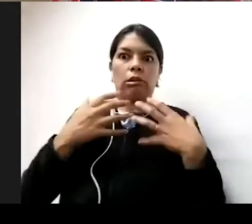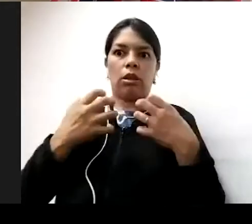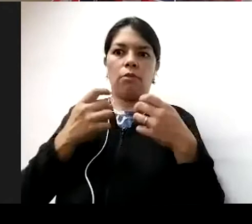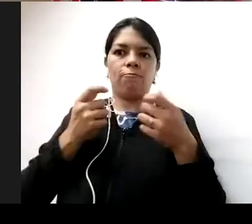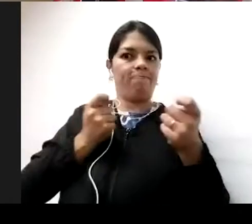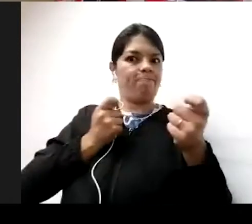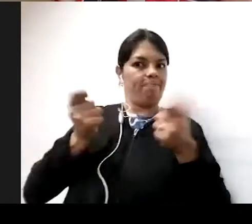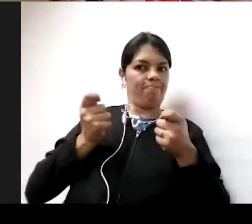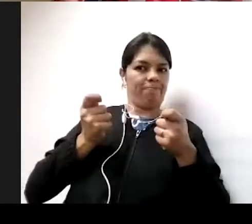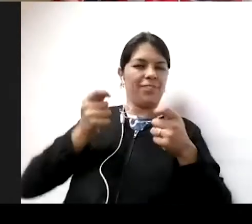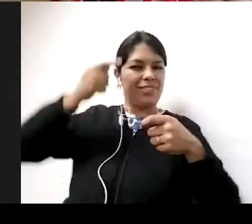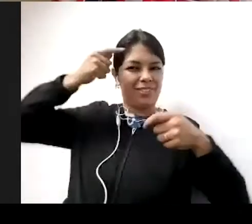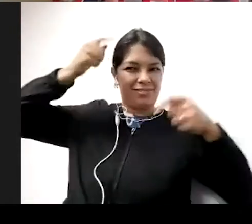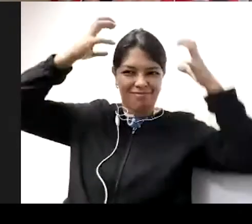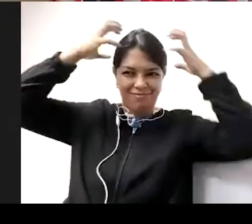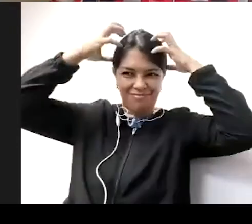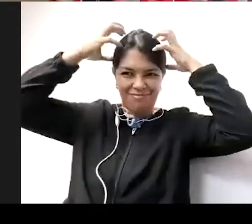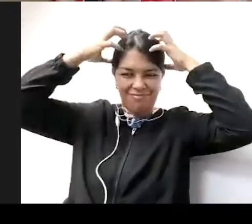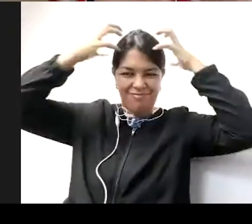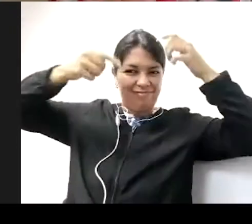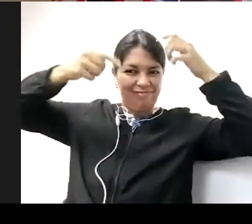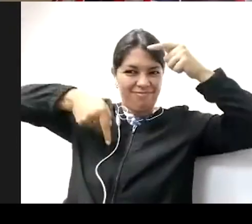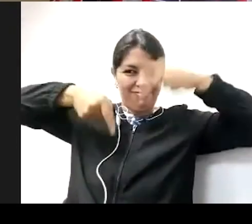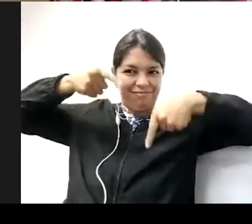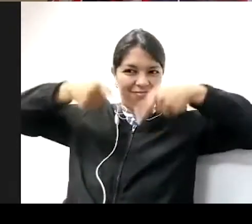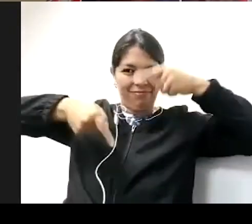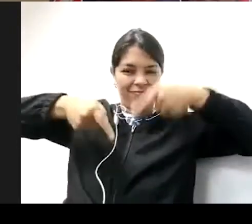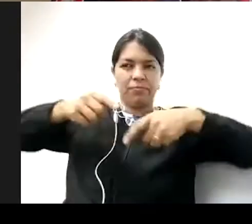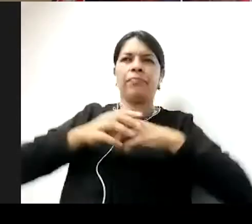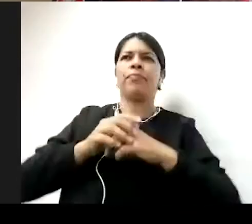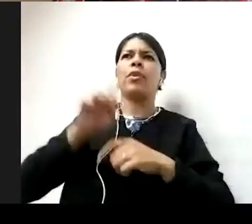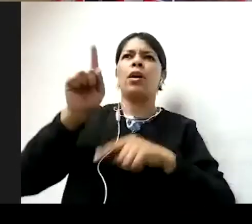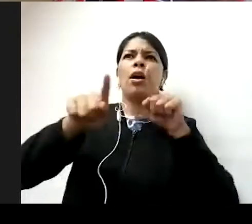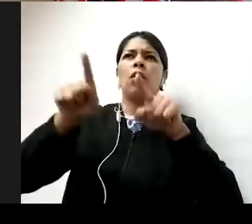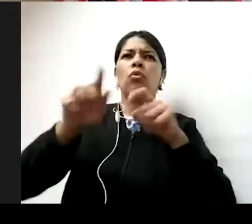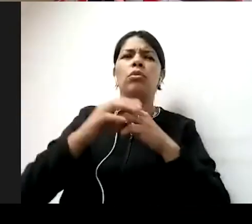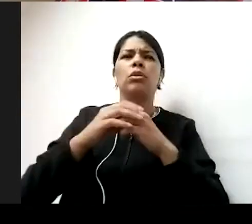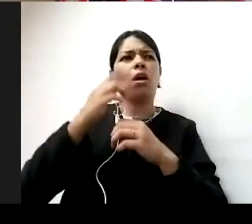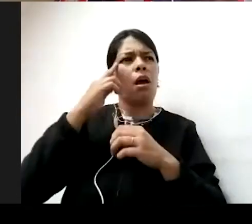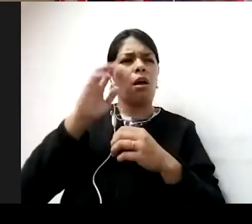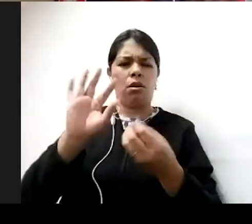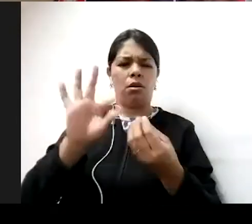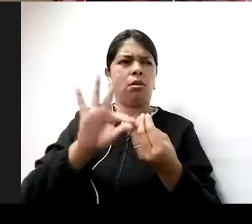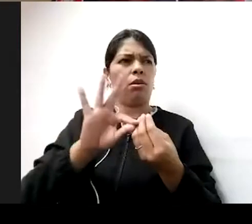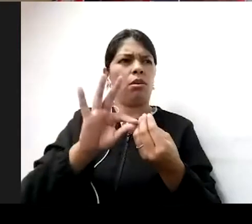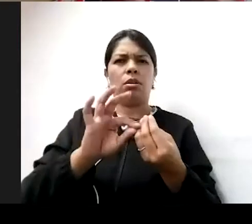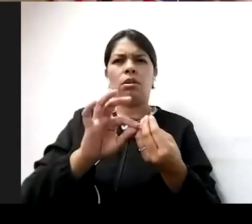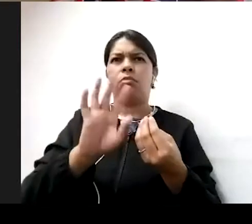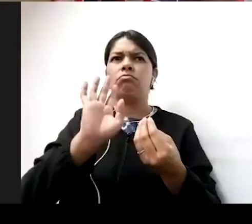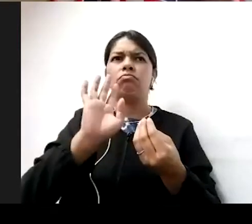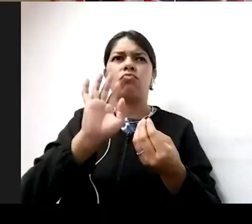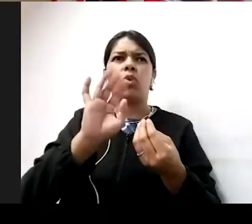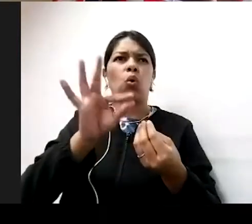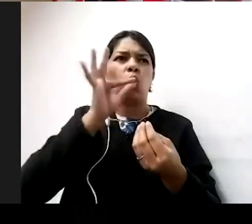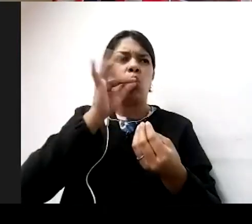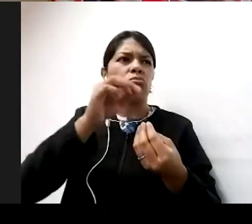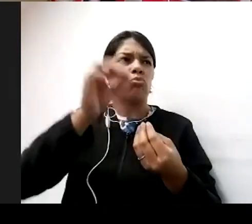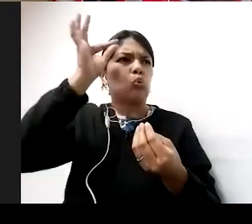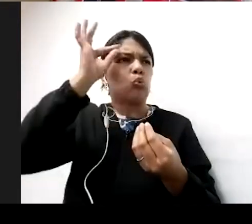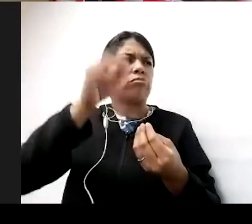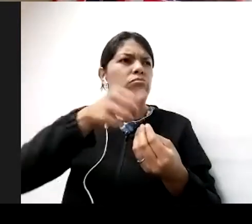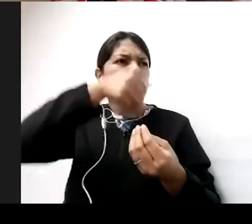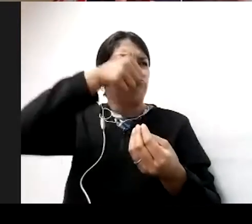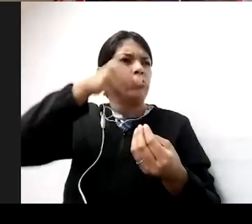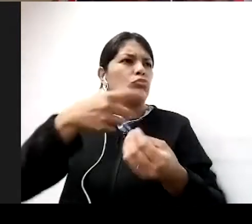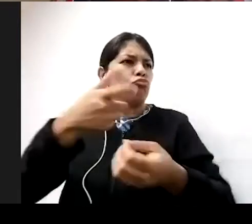siempre pensamos que solo hay una forma de consumir o de relacionarnos con el consumo, debemos saber que no es así. Hay algunas diferencias, y